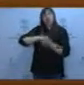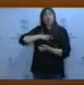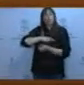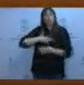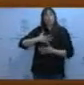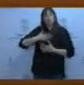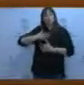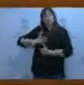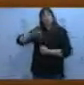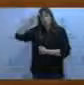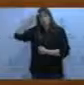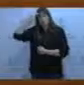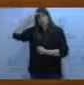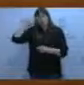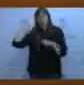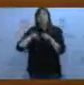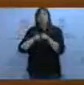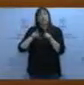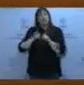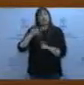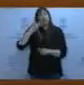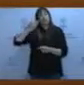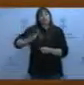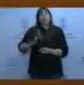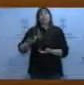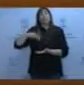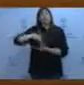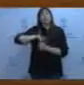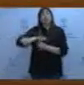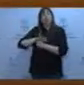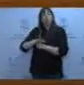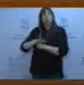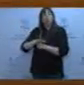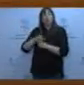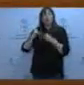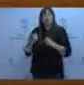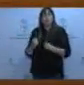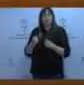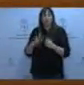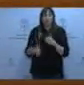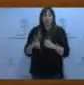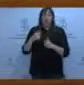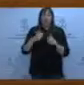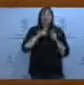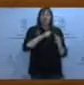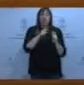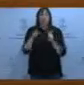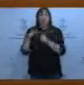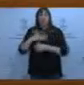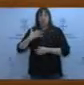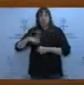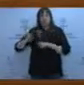una reputación insigne en este ámbito y que, por tanto, creemos que pueden aportar algo a este tema.